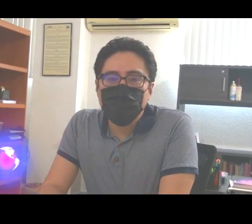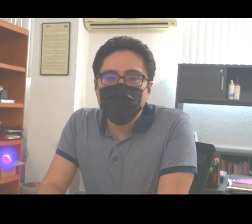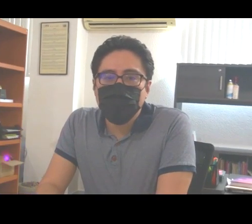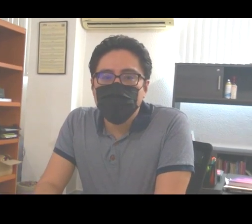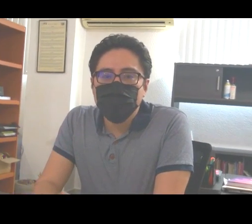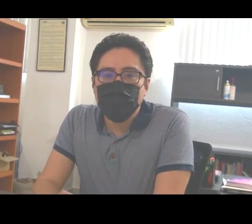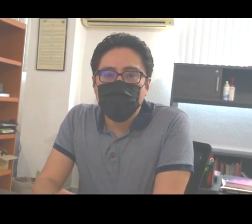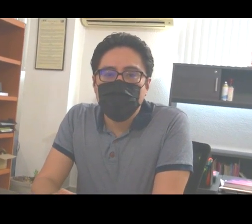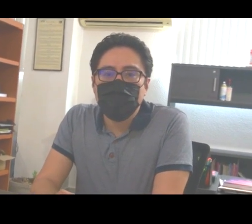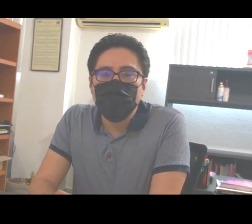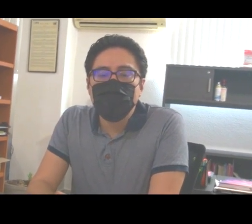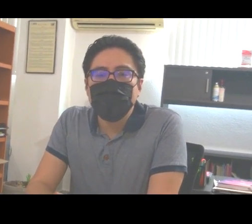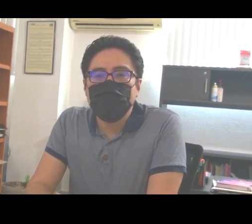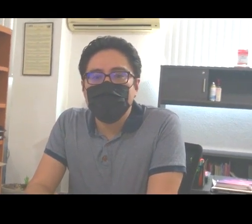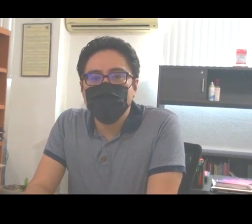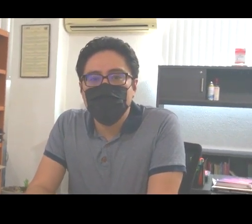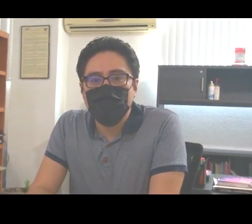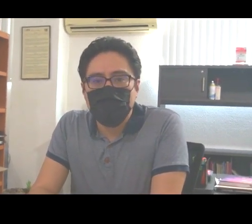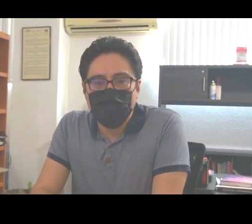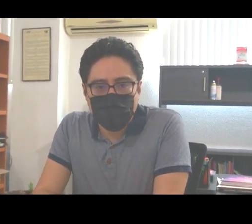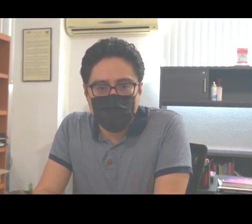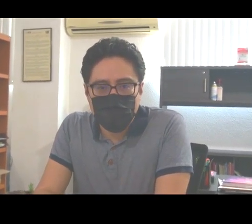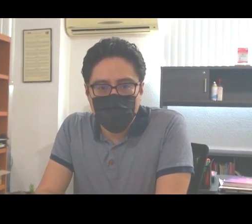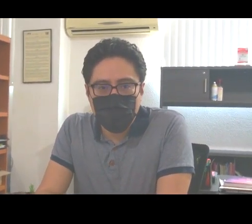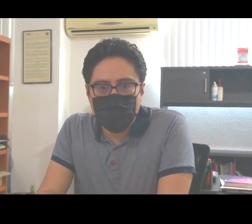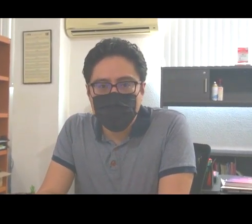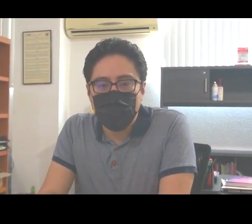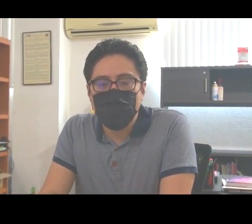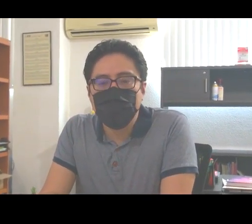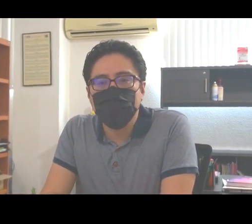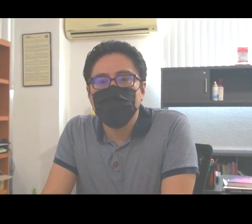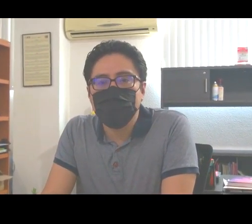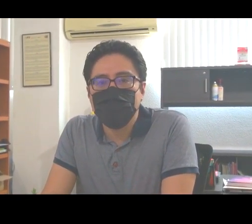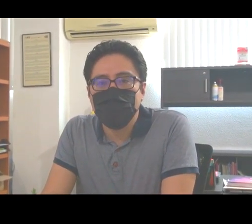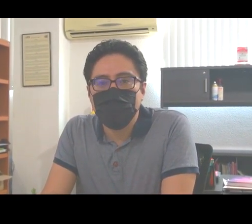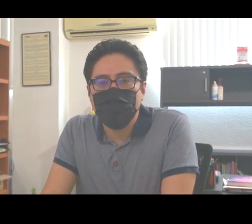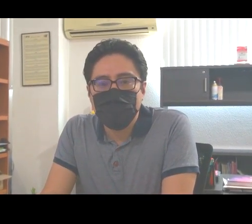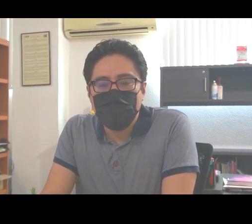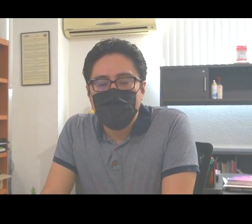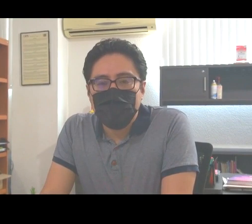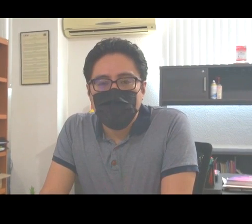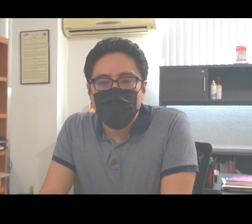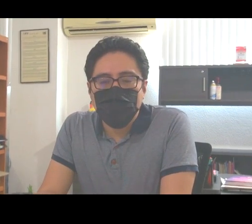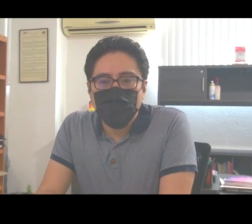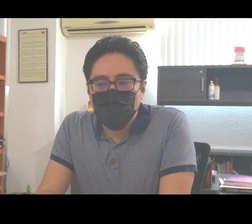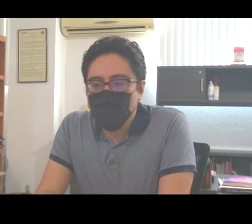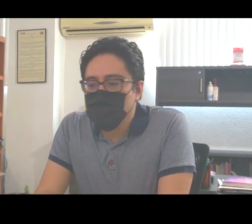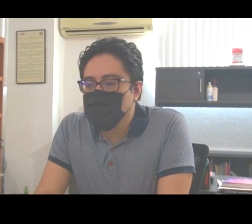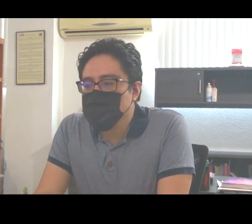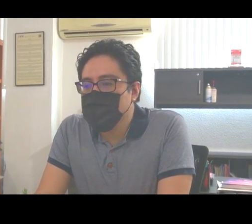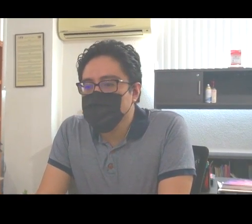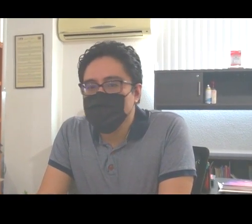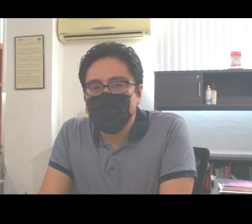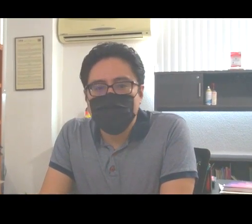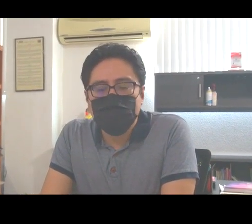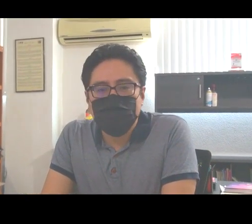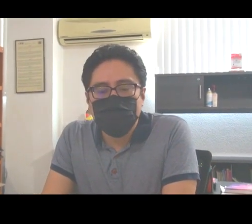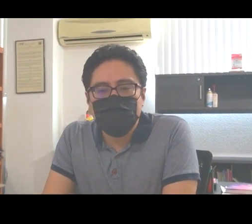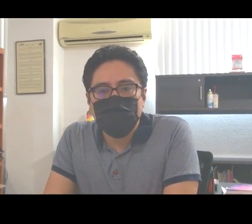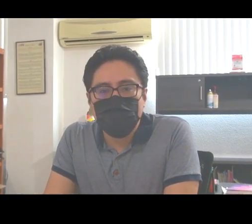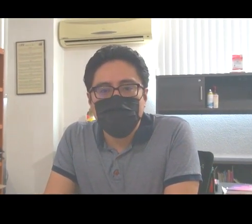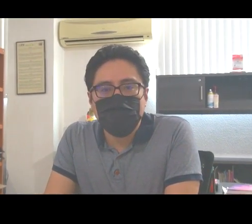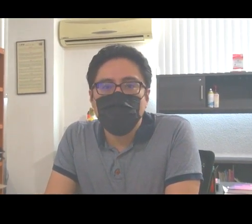hoy comenzamos la etapa de registro a las candidaturas del 22 al 29. Todos los aspirantes que